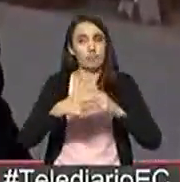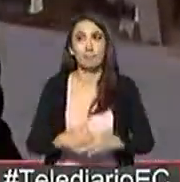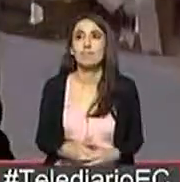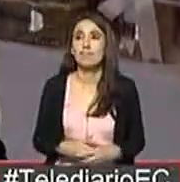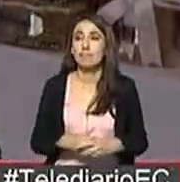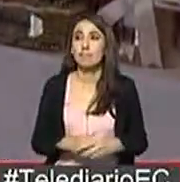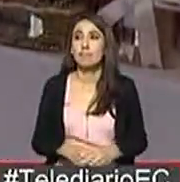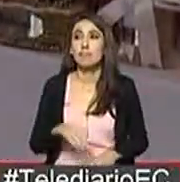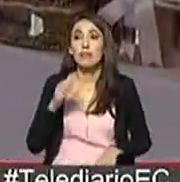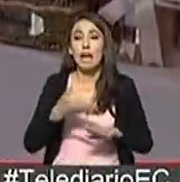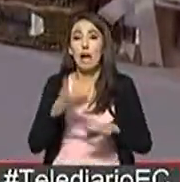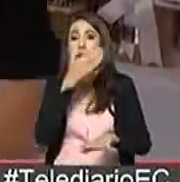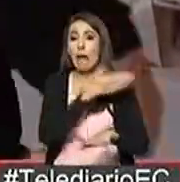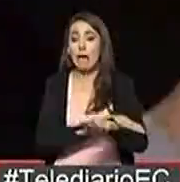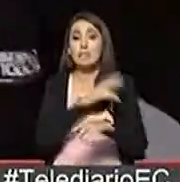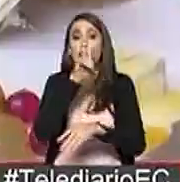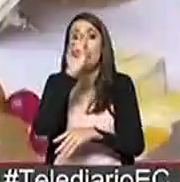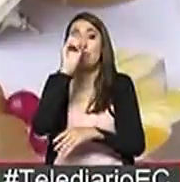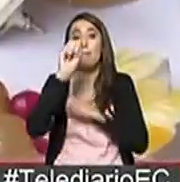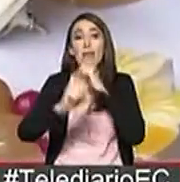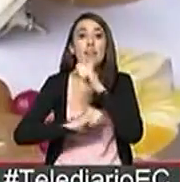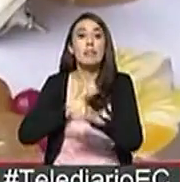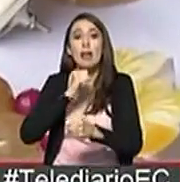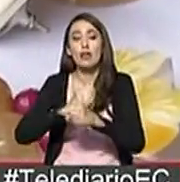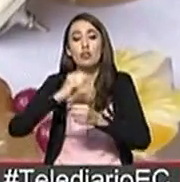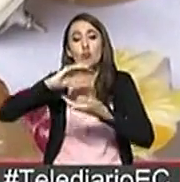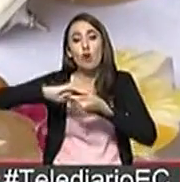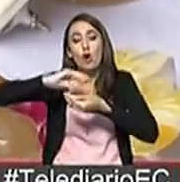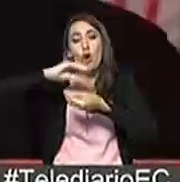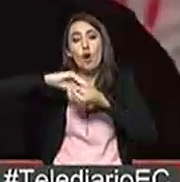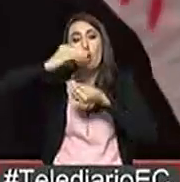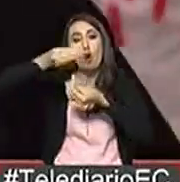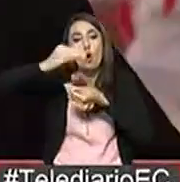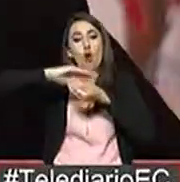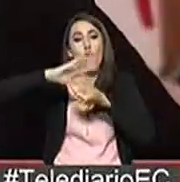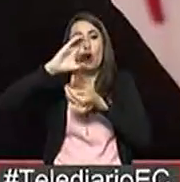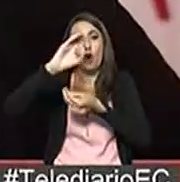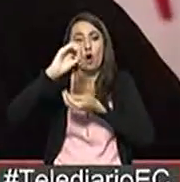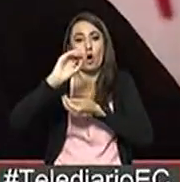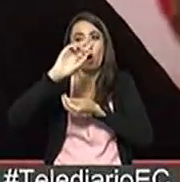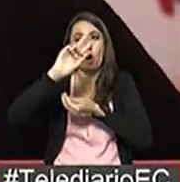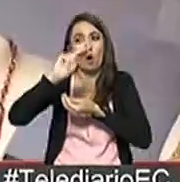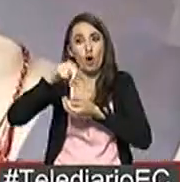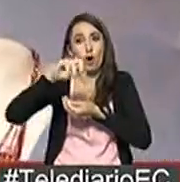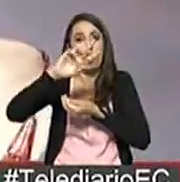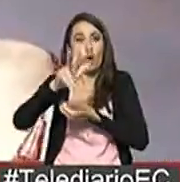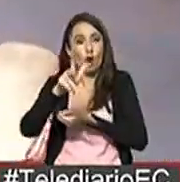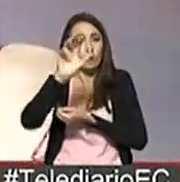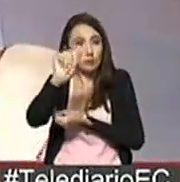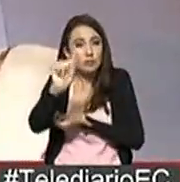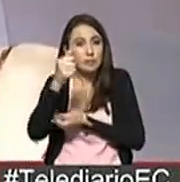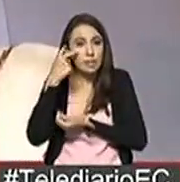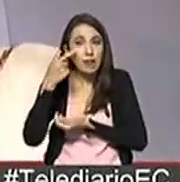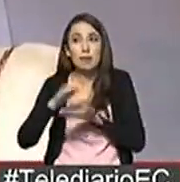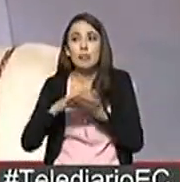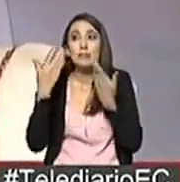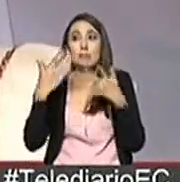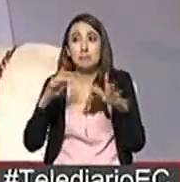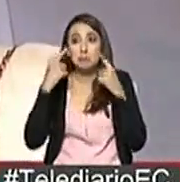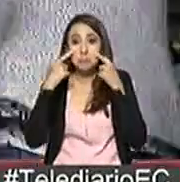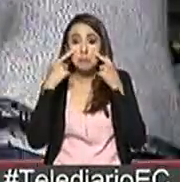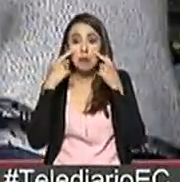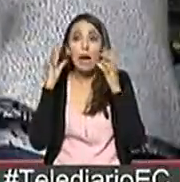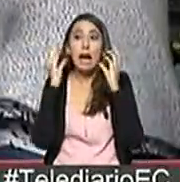Hace más de 20 años trabaja con la concha de nácar para elaborar finas joyas. María es oriunda de Manabí, pero su negocio está en